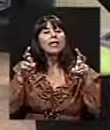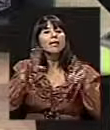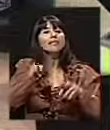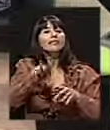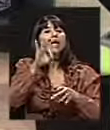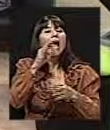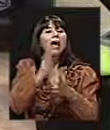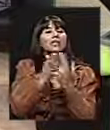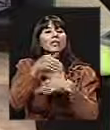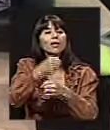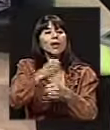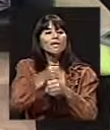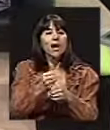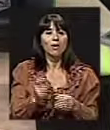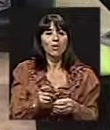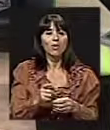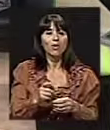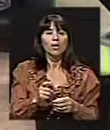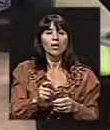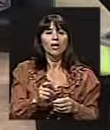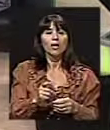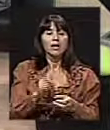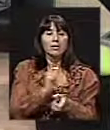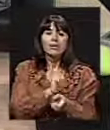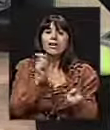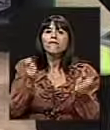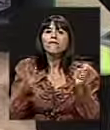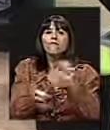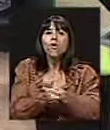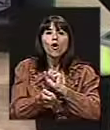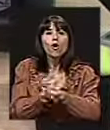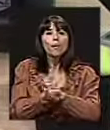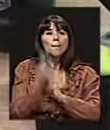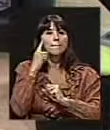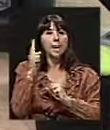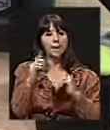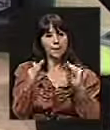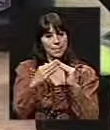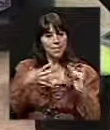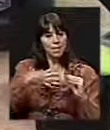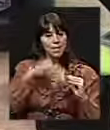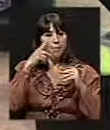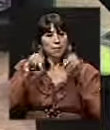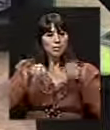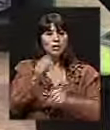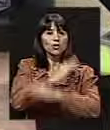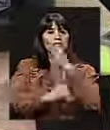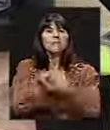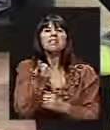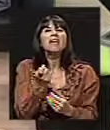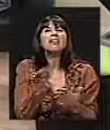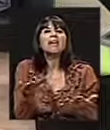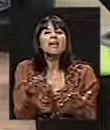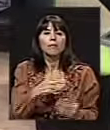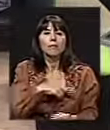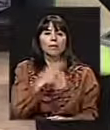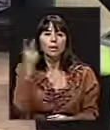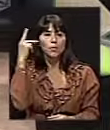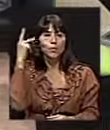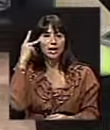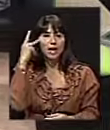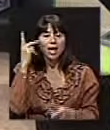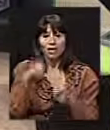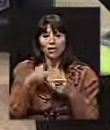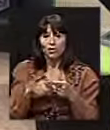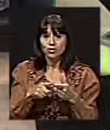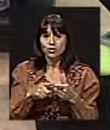para hacer realidad la reforma para que haya vivienda para personas con discapacidad digna? Lo que hace falta es voluntad política. Y